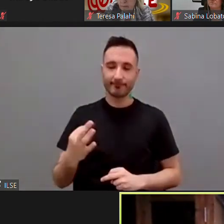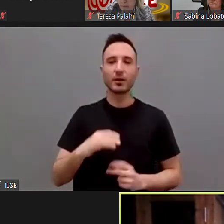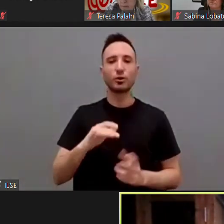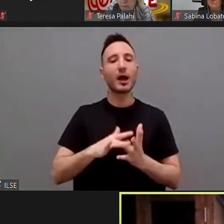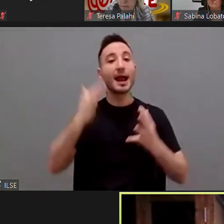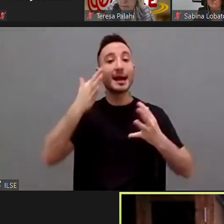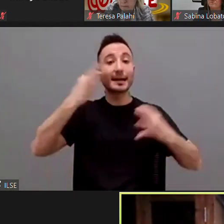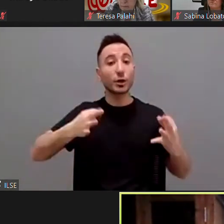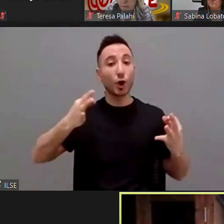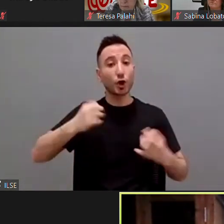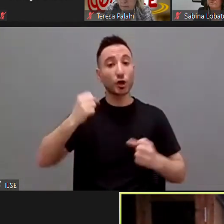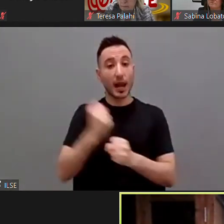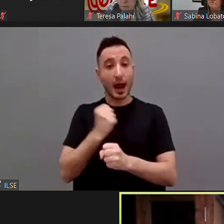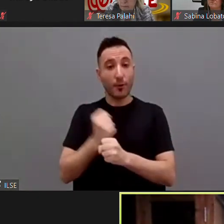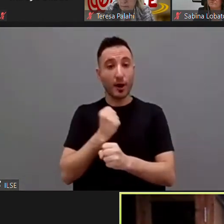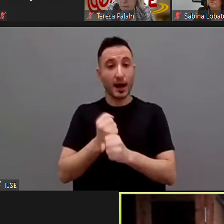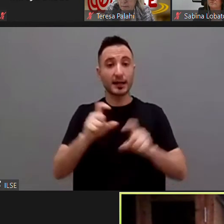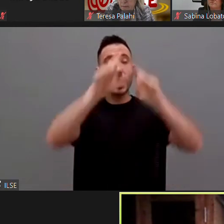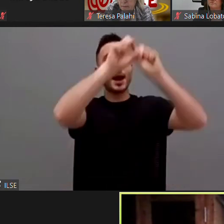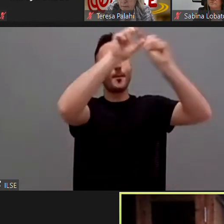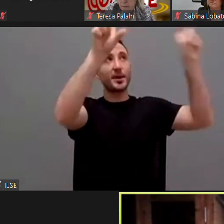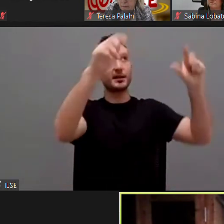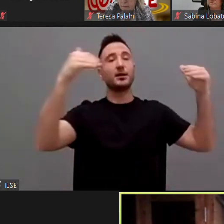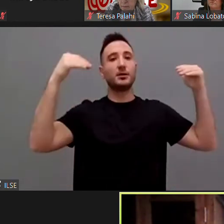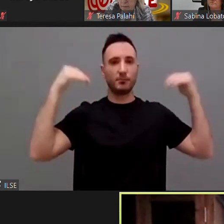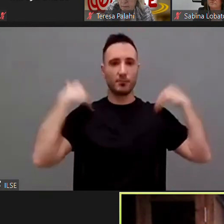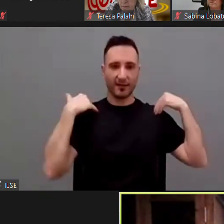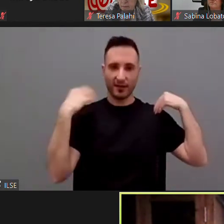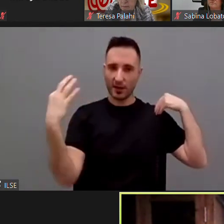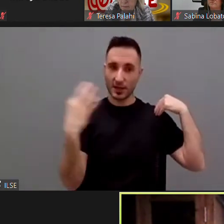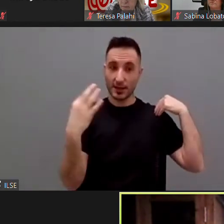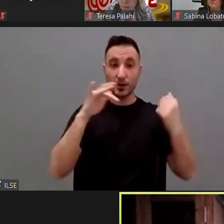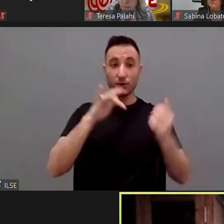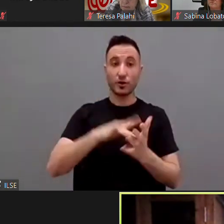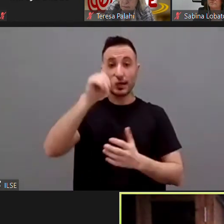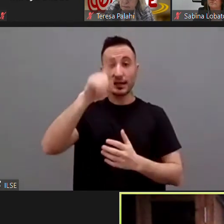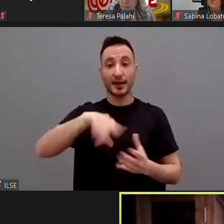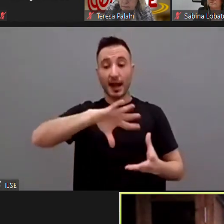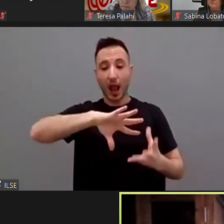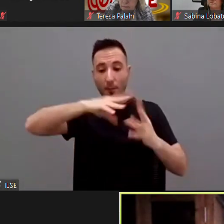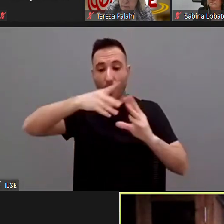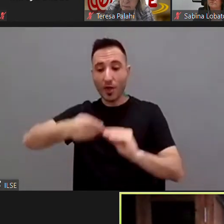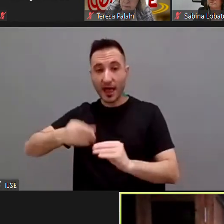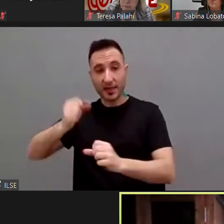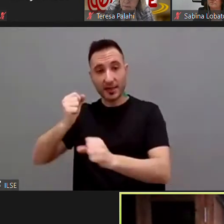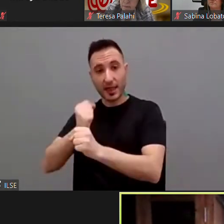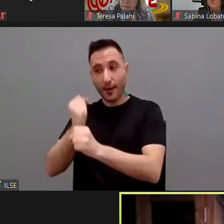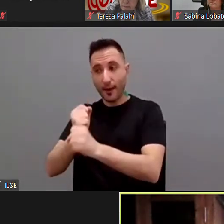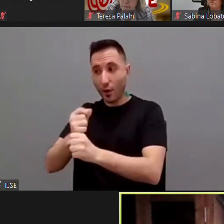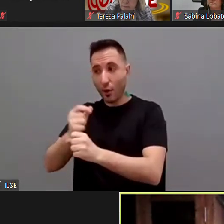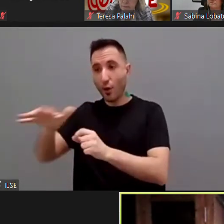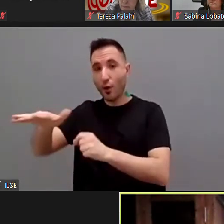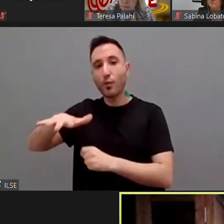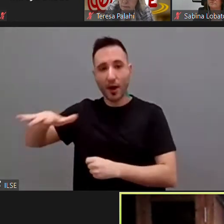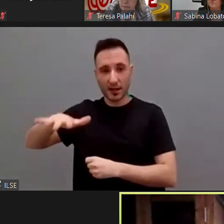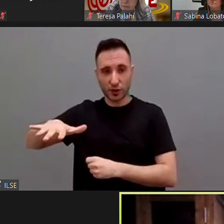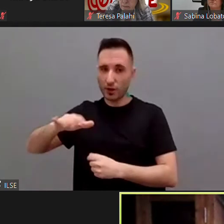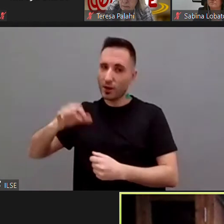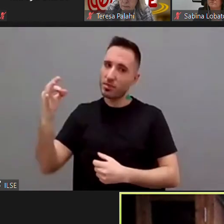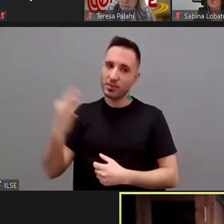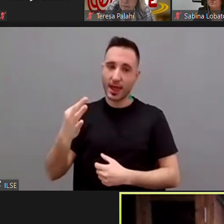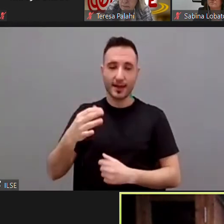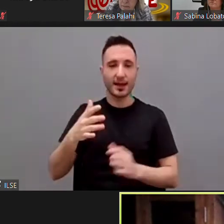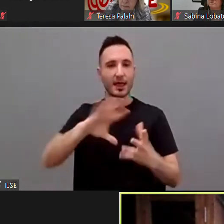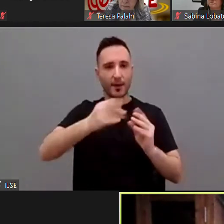llevar a cabo por parte del empresario y deberá adaptarse a la modalidad específica del puesto de trabajo. Hay que poner especial